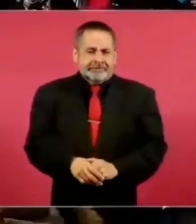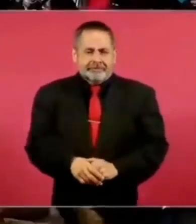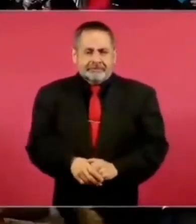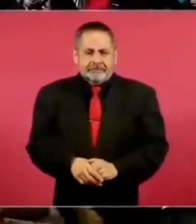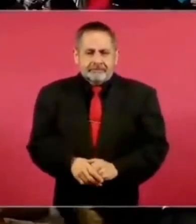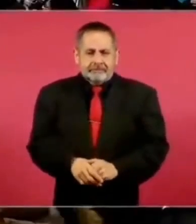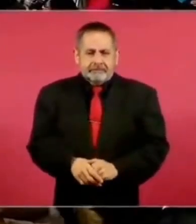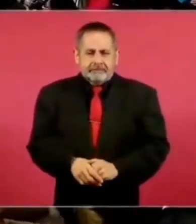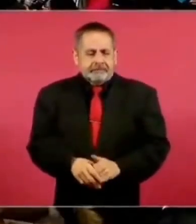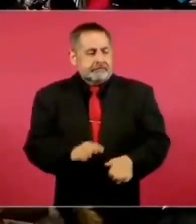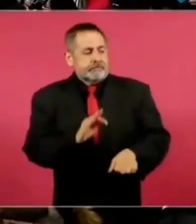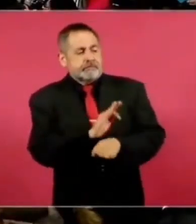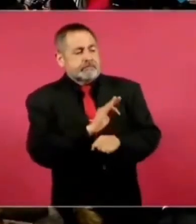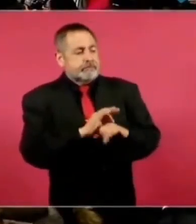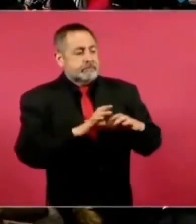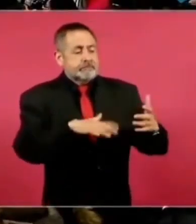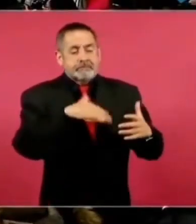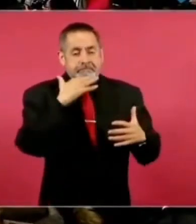para defender a corruptos,